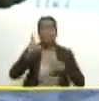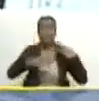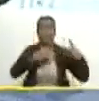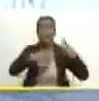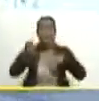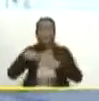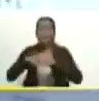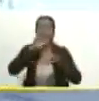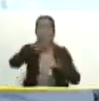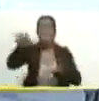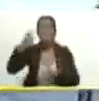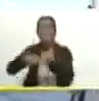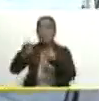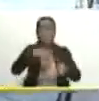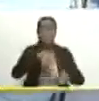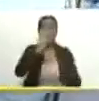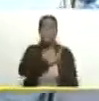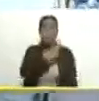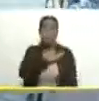exportar, a crecer.